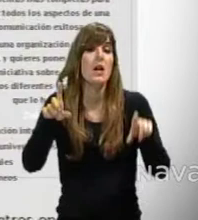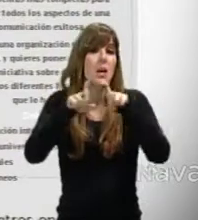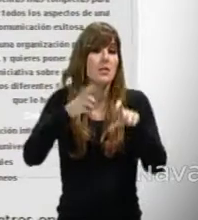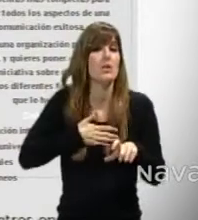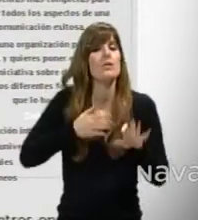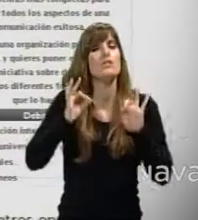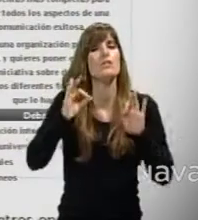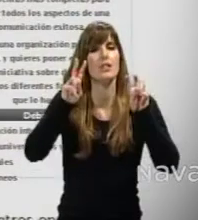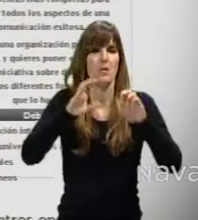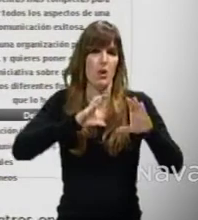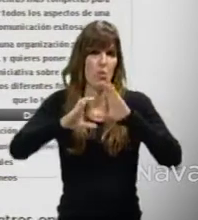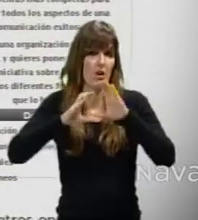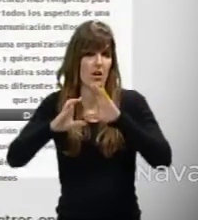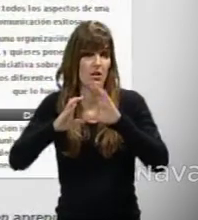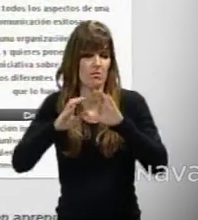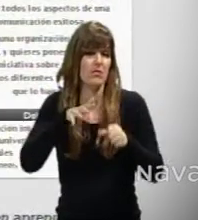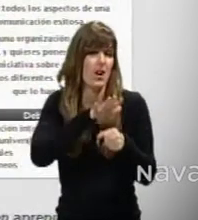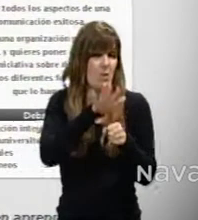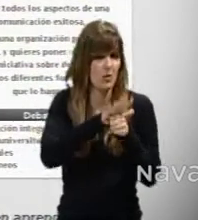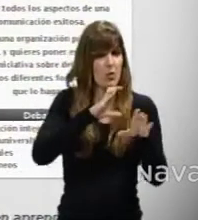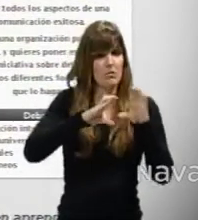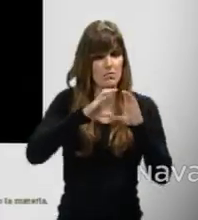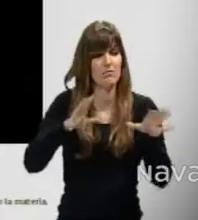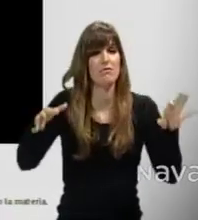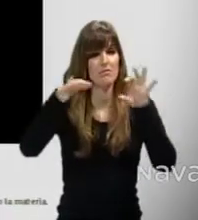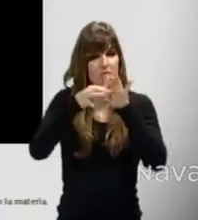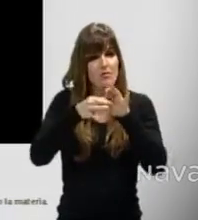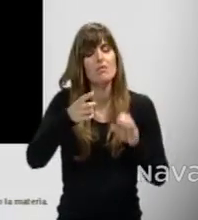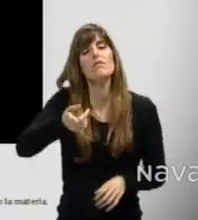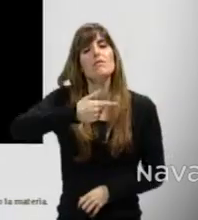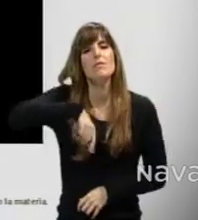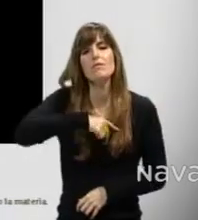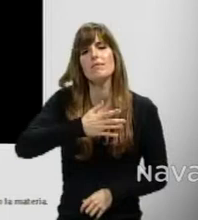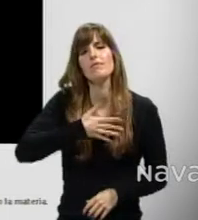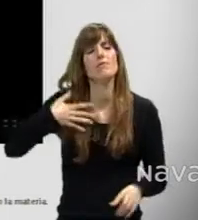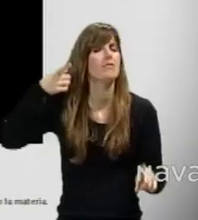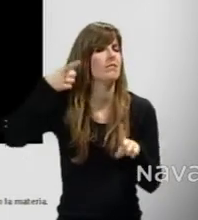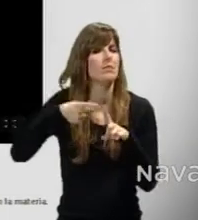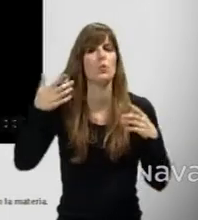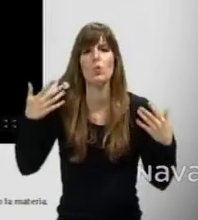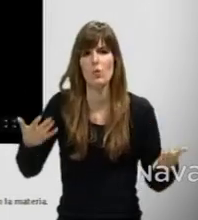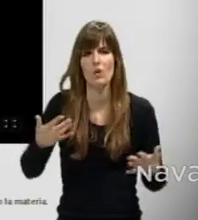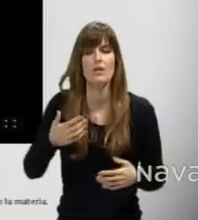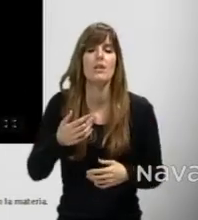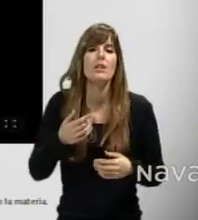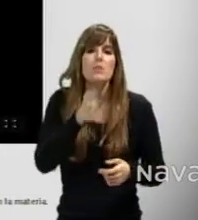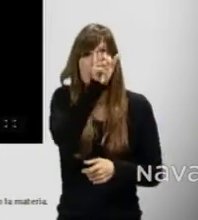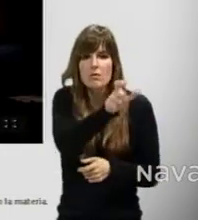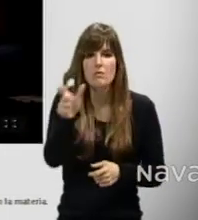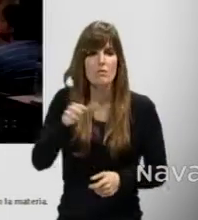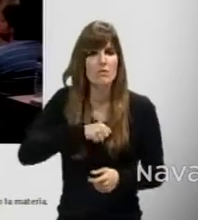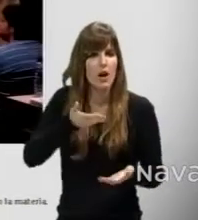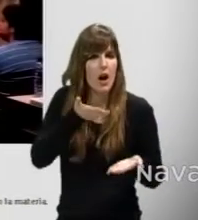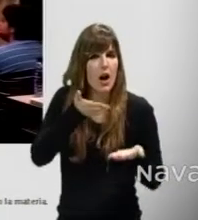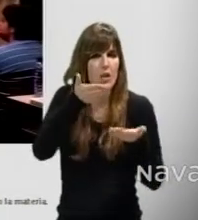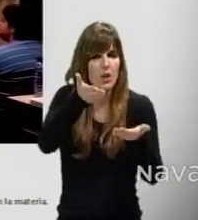comunicación o está englobada en el mundo de la comunicación y lo que queremos sencillamente es ayudarte a que te